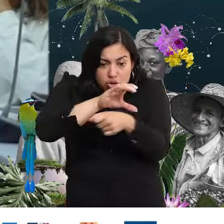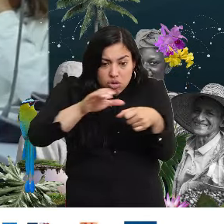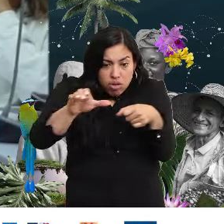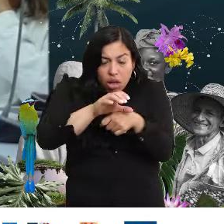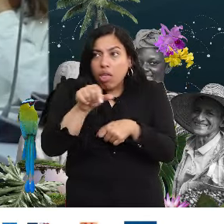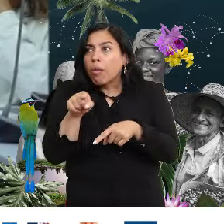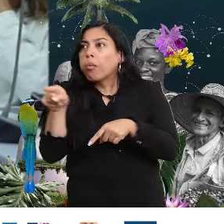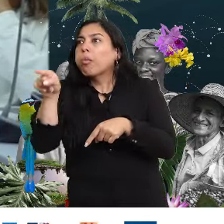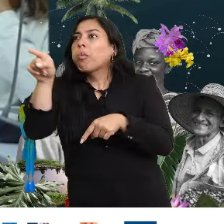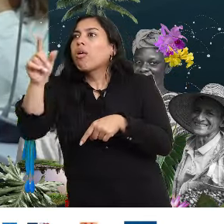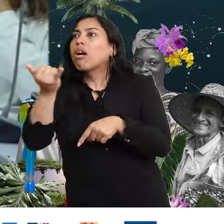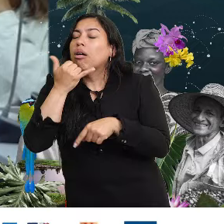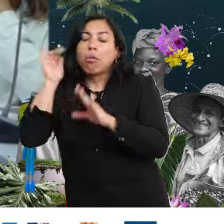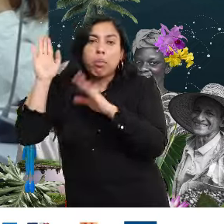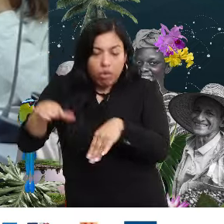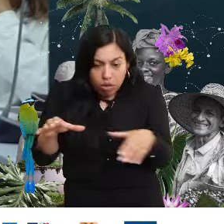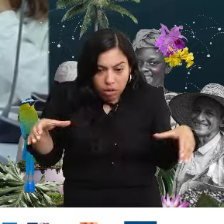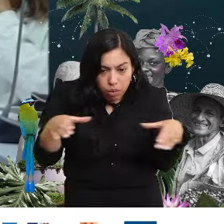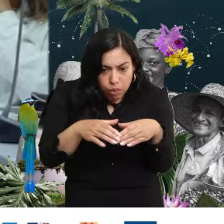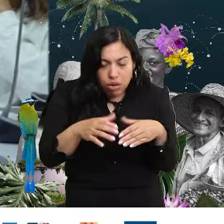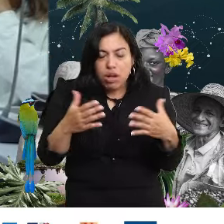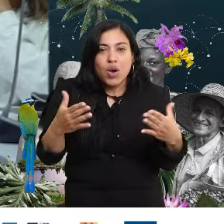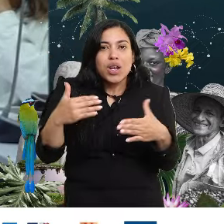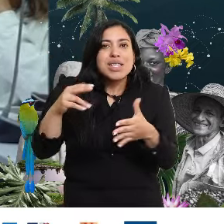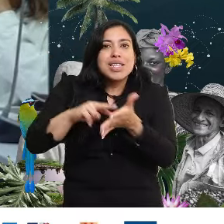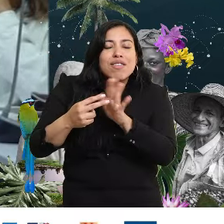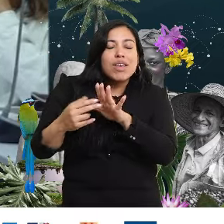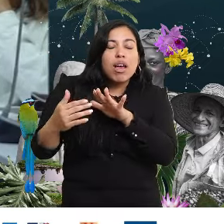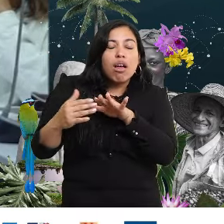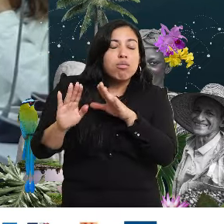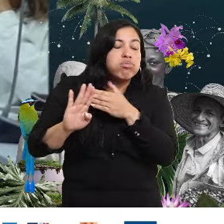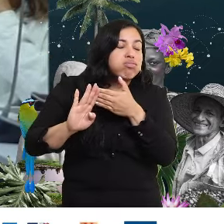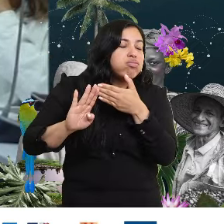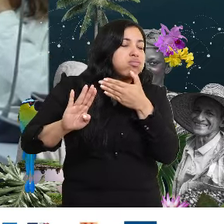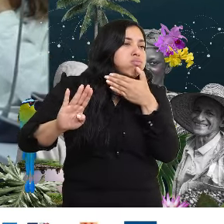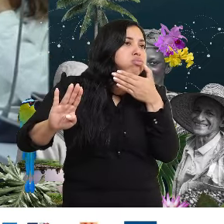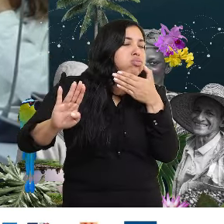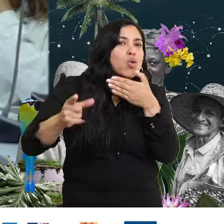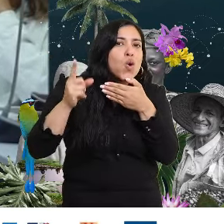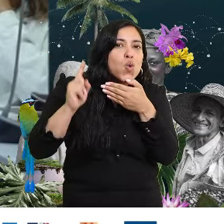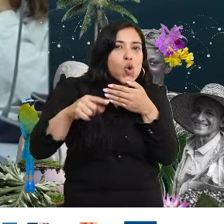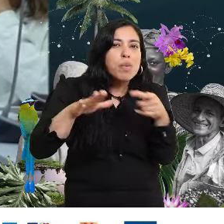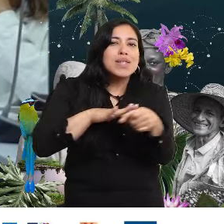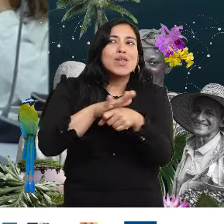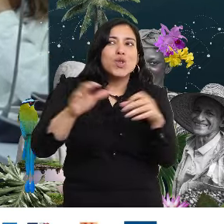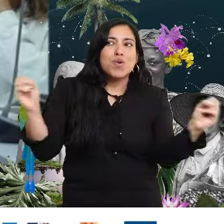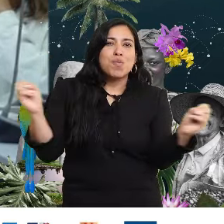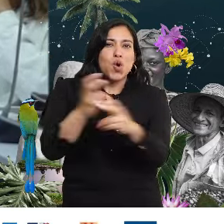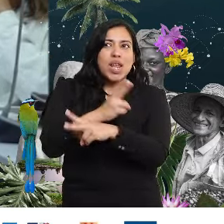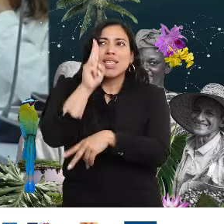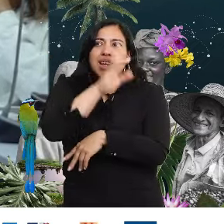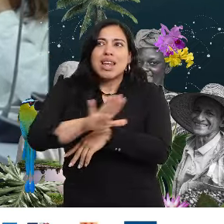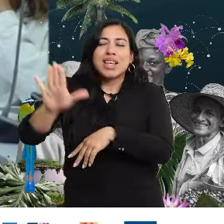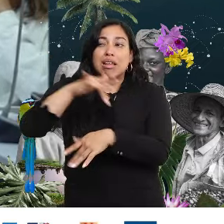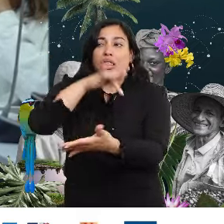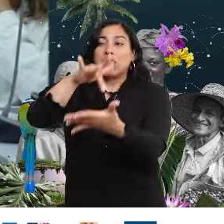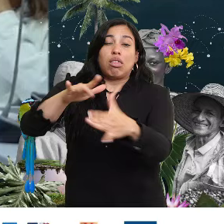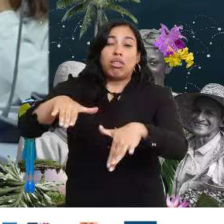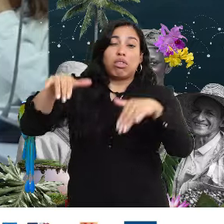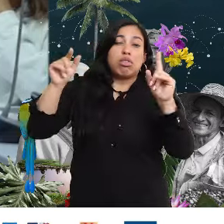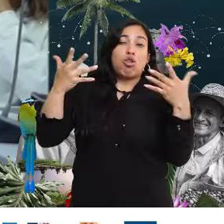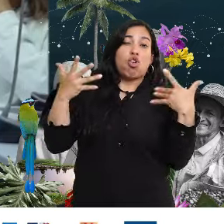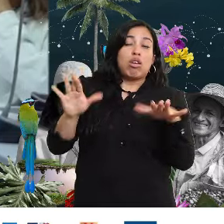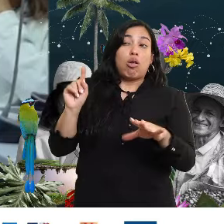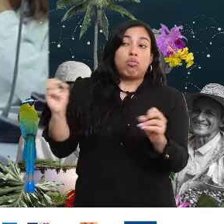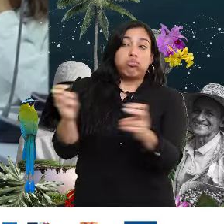no por generaciones empezamos a perder ese contacto, precisamente por la situación de violencia del país y de conflicto